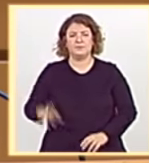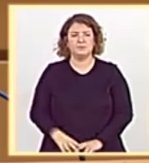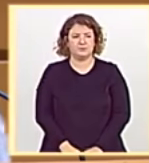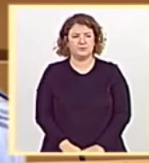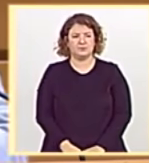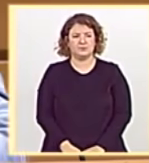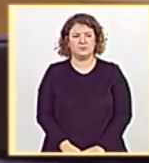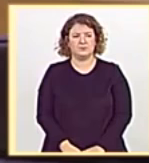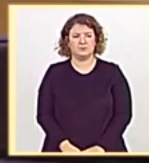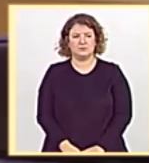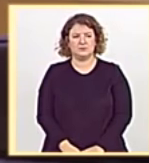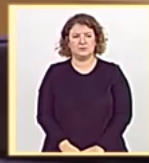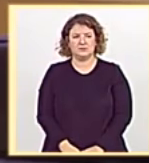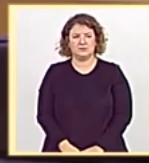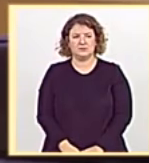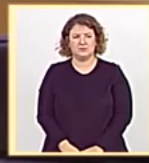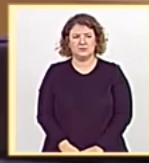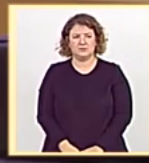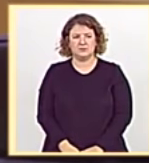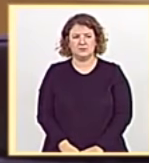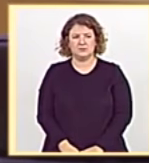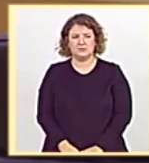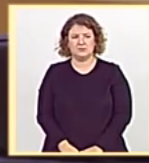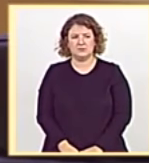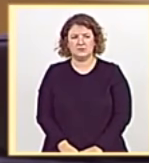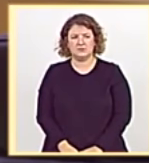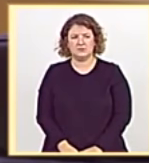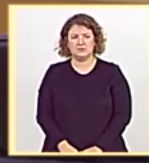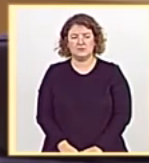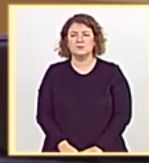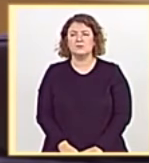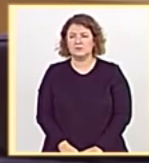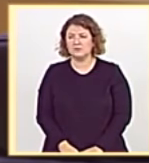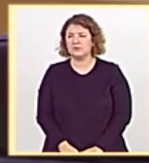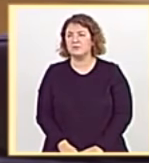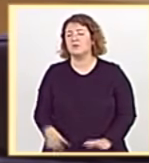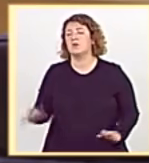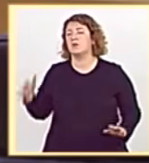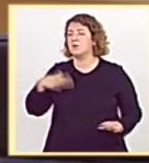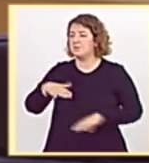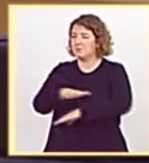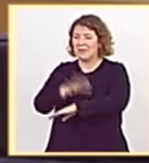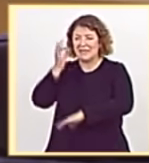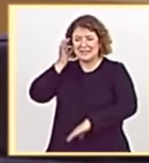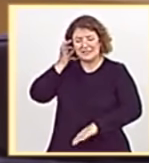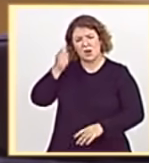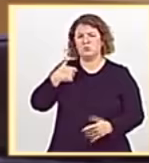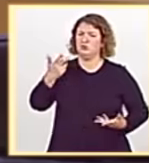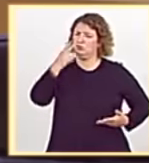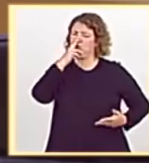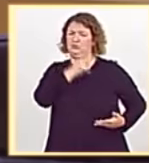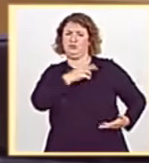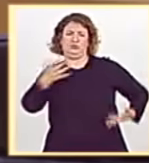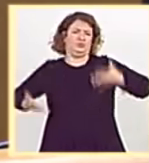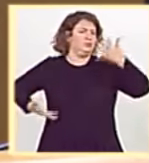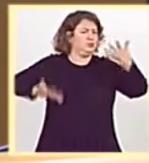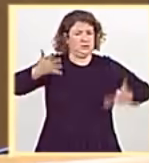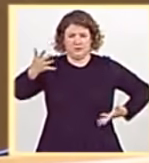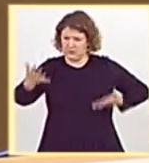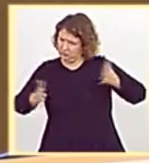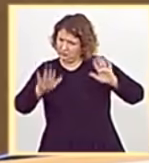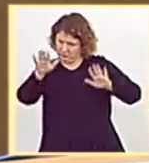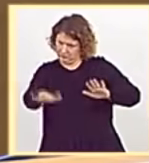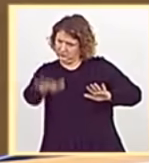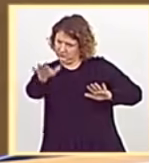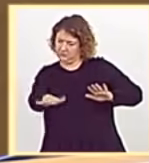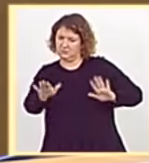Gracias, presidenta. Una cuestión previa. Señora ministra Montero, baje un poquito el tono, sea menos soberbia, que la justicia acaba de ratificar